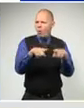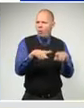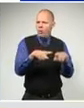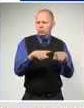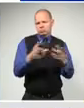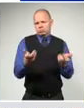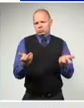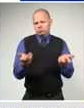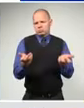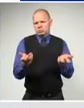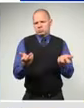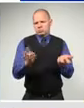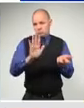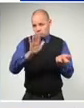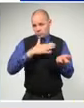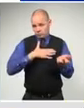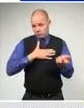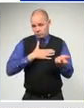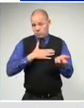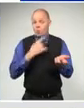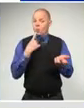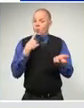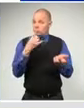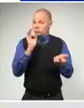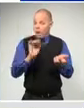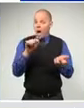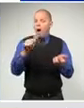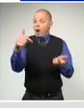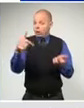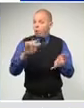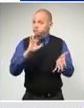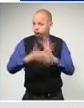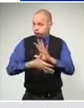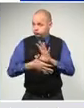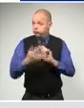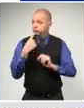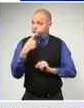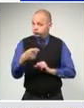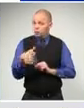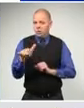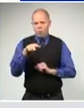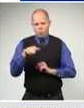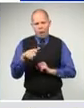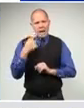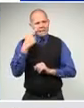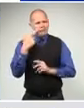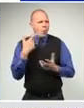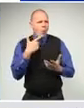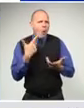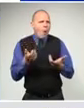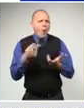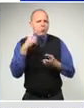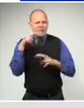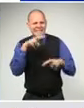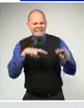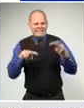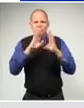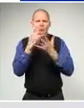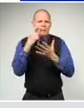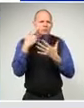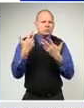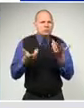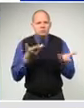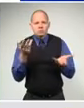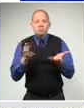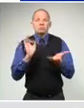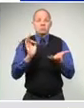de todas formas, una situación muy compleja en el municipio, que además se trabaja con un grupo de acciones que se